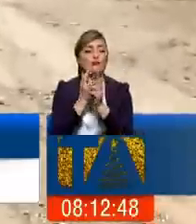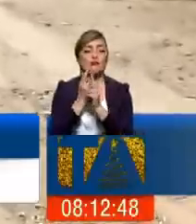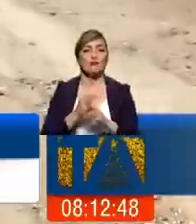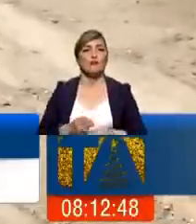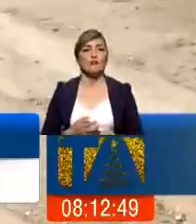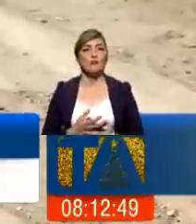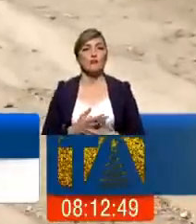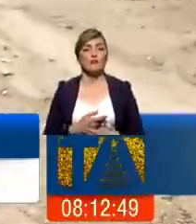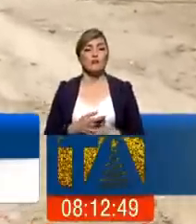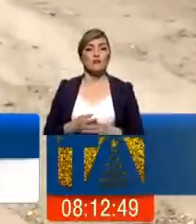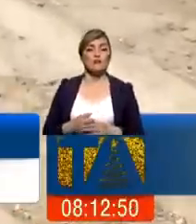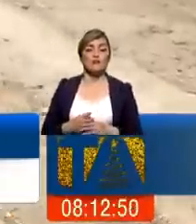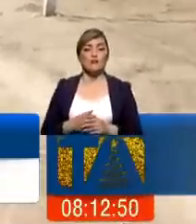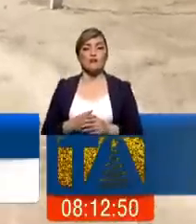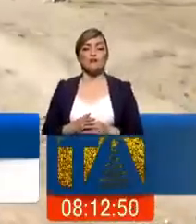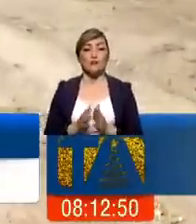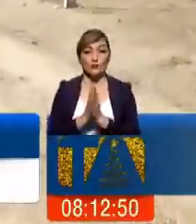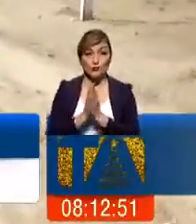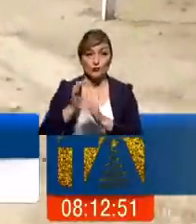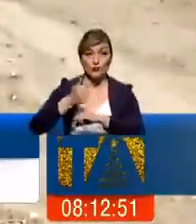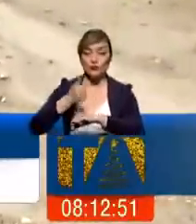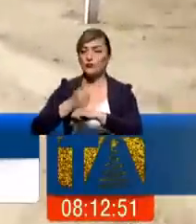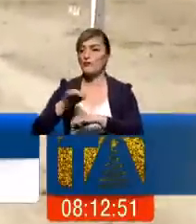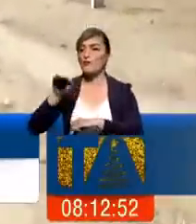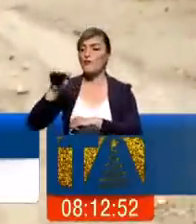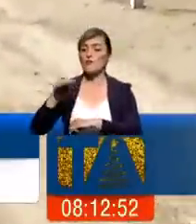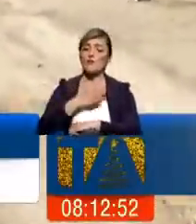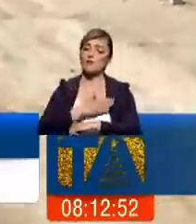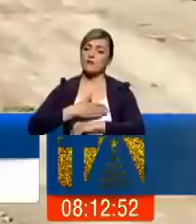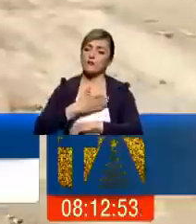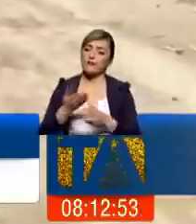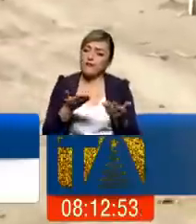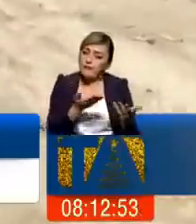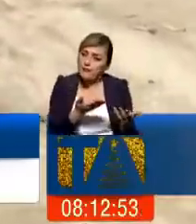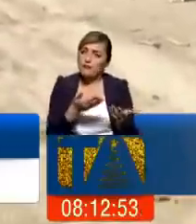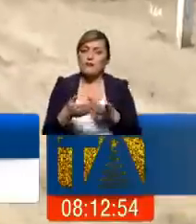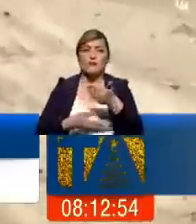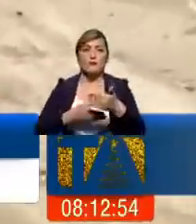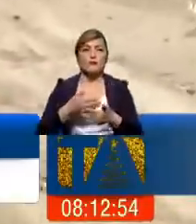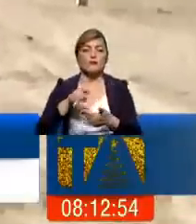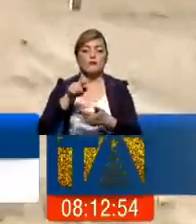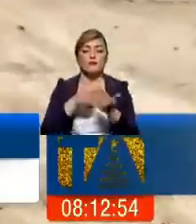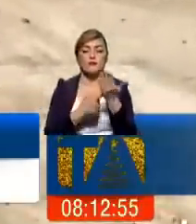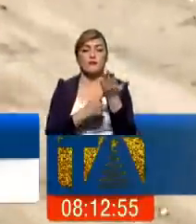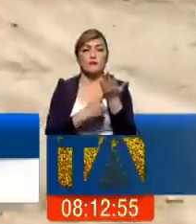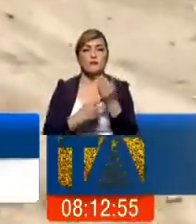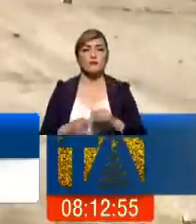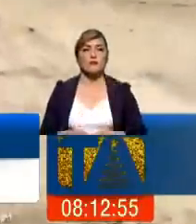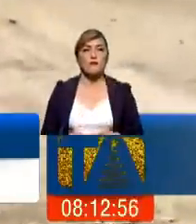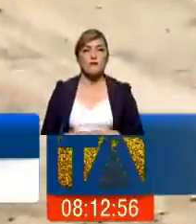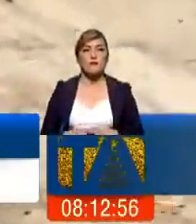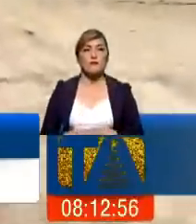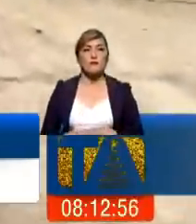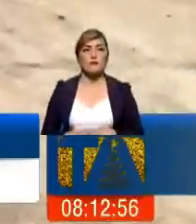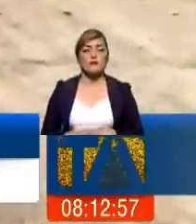resultado. Entonces, lo que solicitamos a las autoridades es de que realmente procedan a hacer el respectivo análisis,